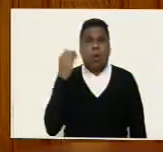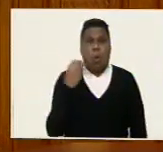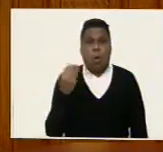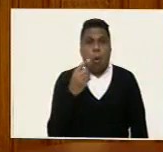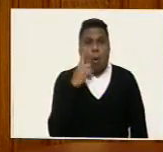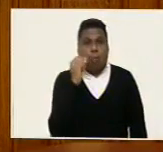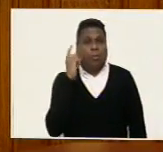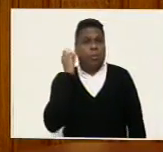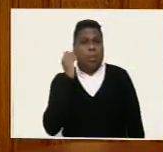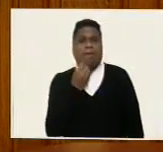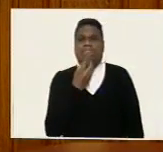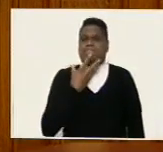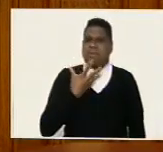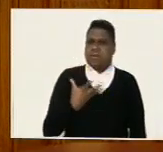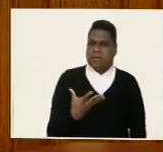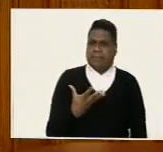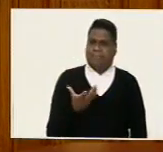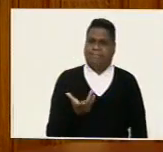de bien.